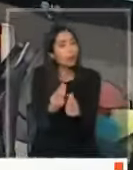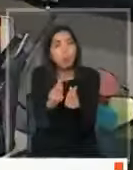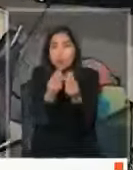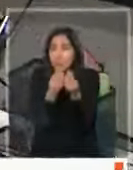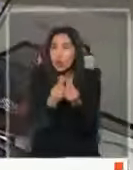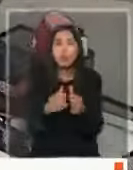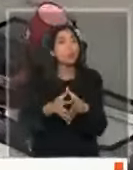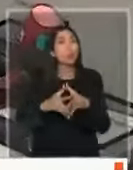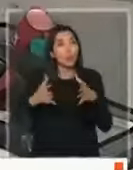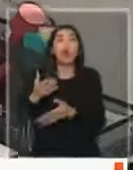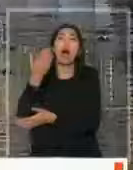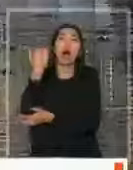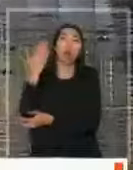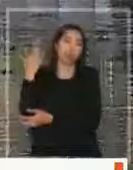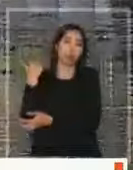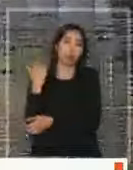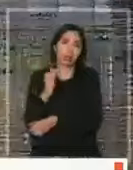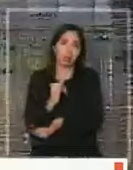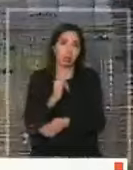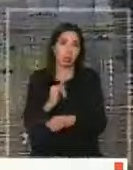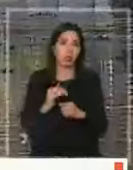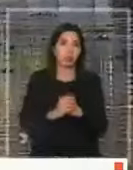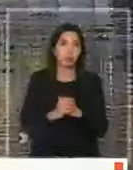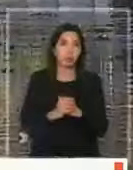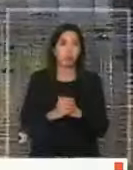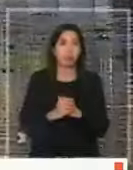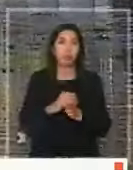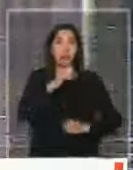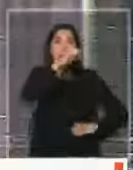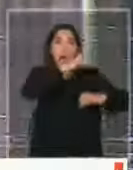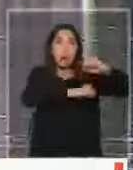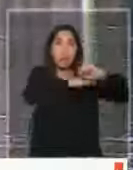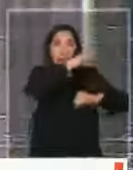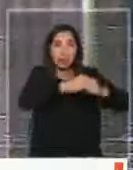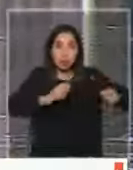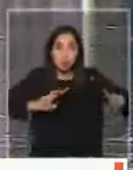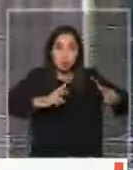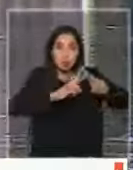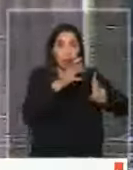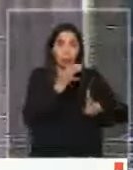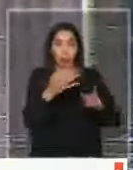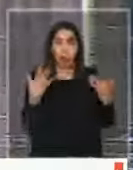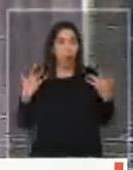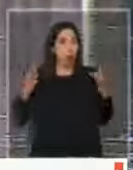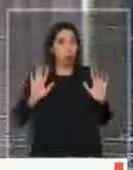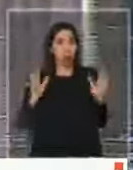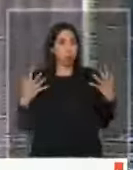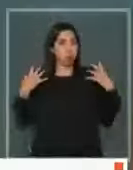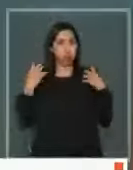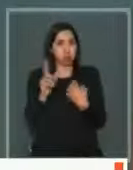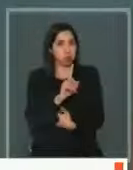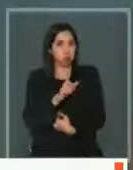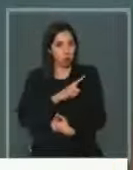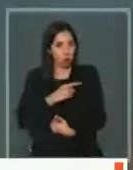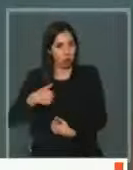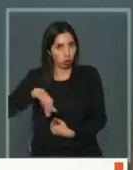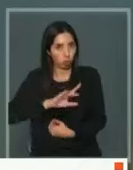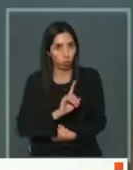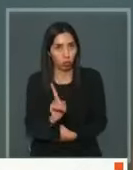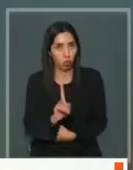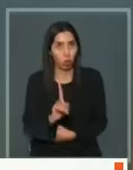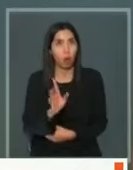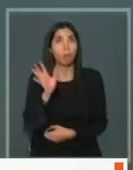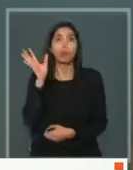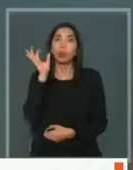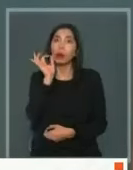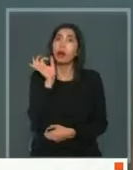muy húmedo, muy húmedo. Desde la constructora descartan tener alguna responsabilidad en las inundaciones de este miércoles. Nos preparamos para la